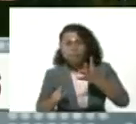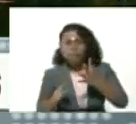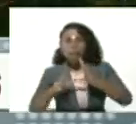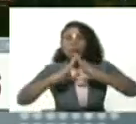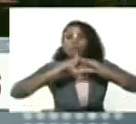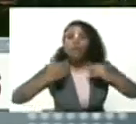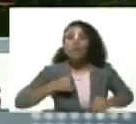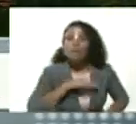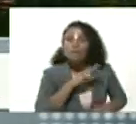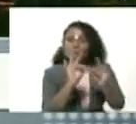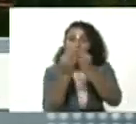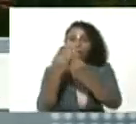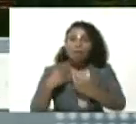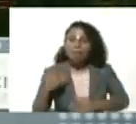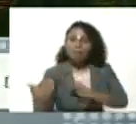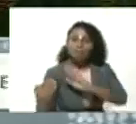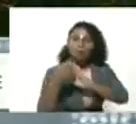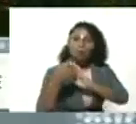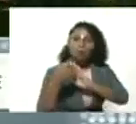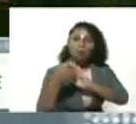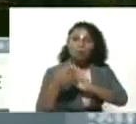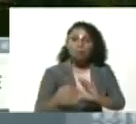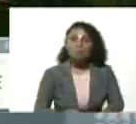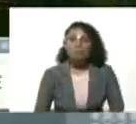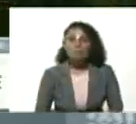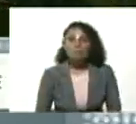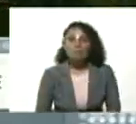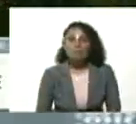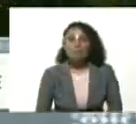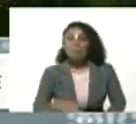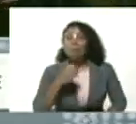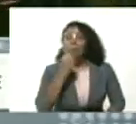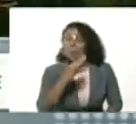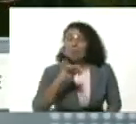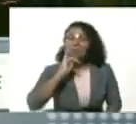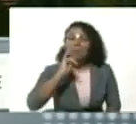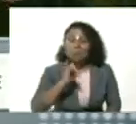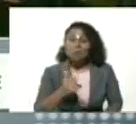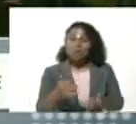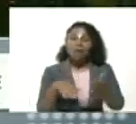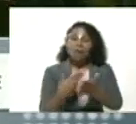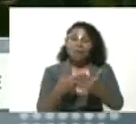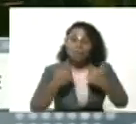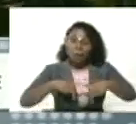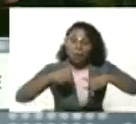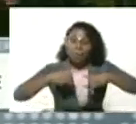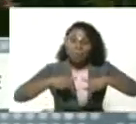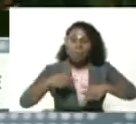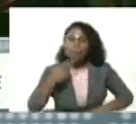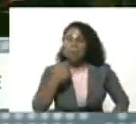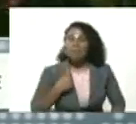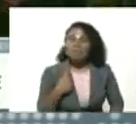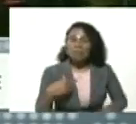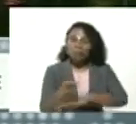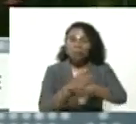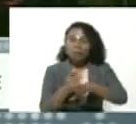todas nuestras familias afectadas. Buenas noticias por ahora, me dice el gobernador de